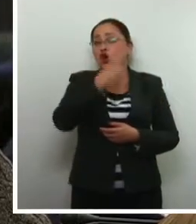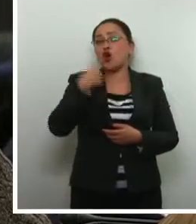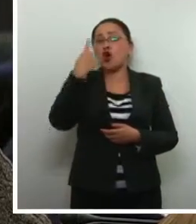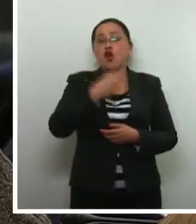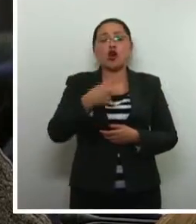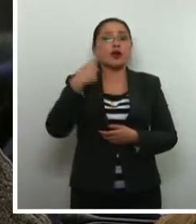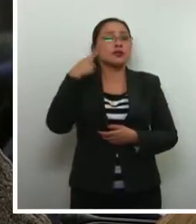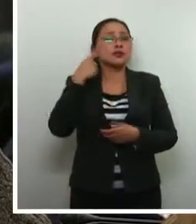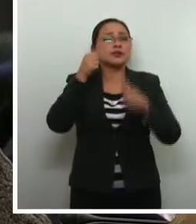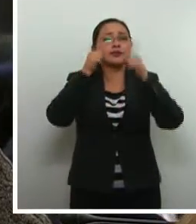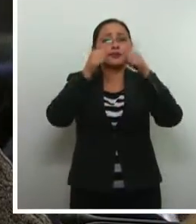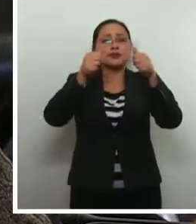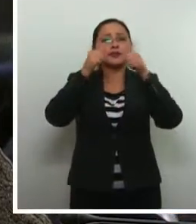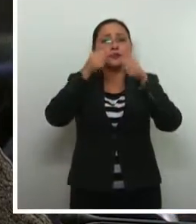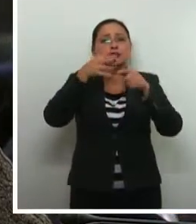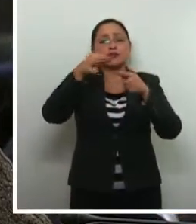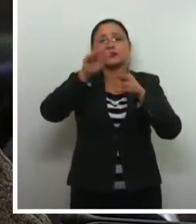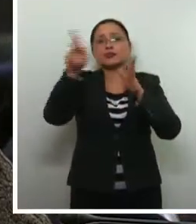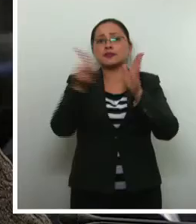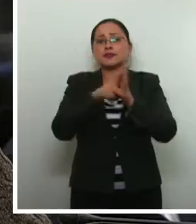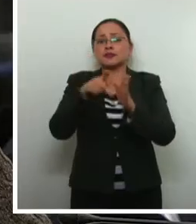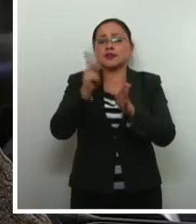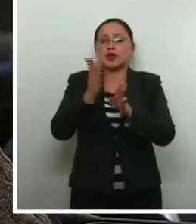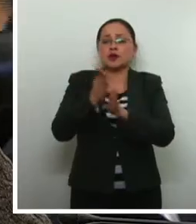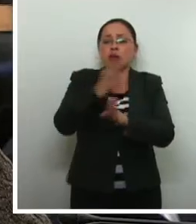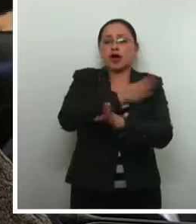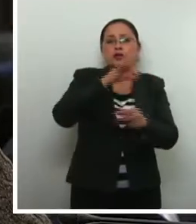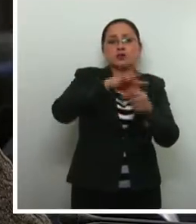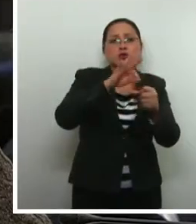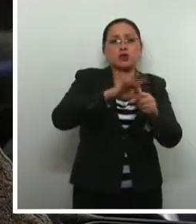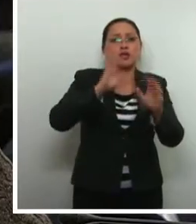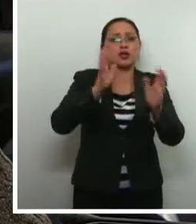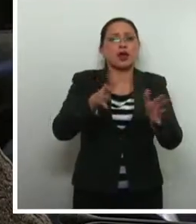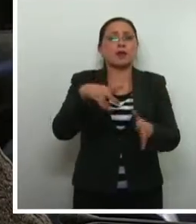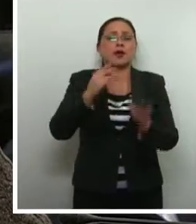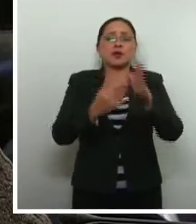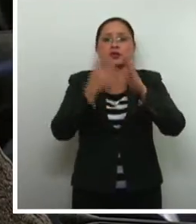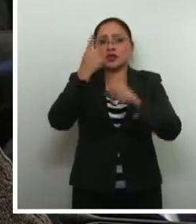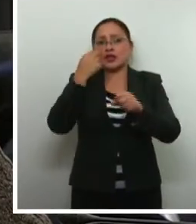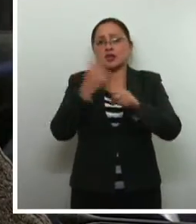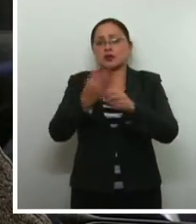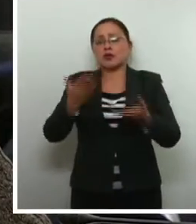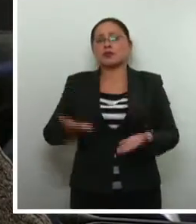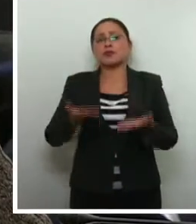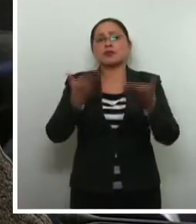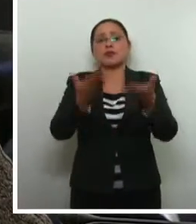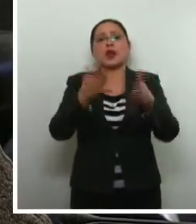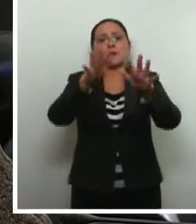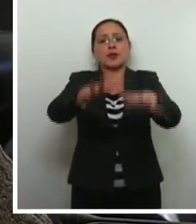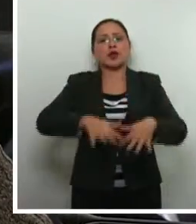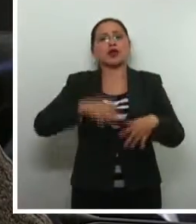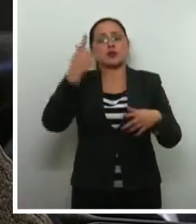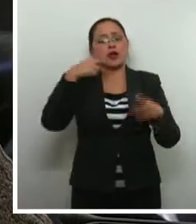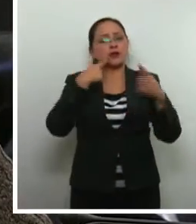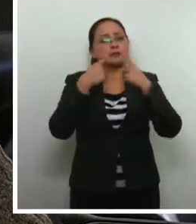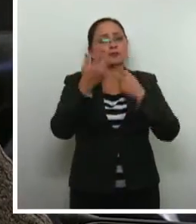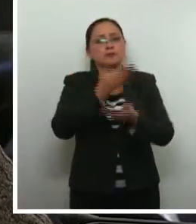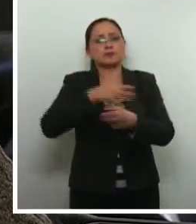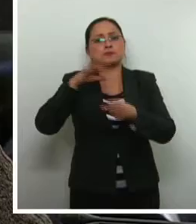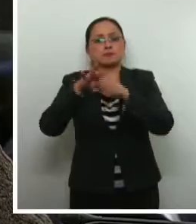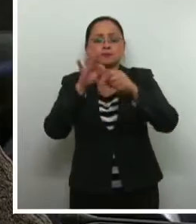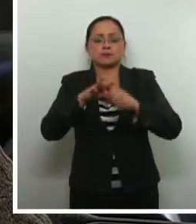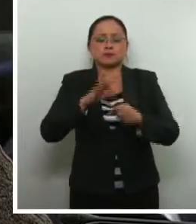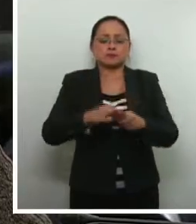escuchando reservas que resulta que ya están votados, pero es lo que la mesa directiva sometió a discusión y